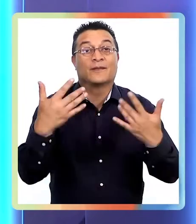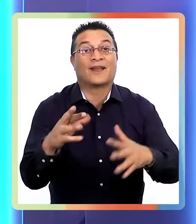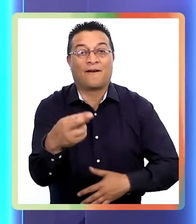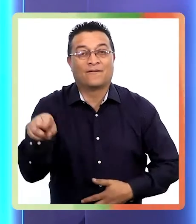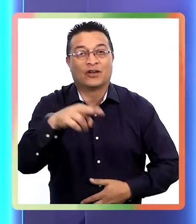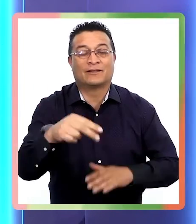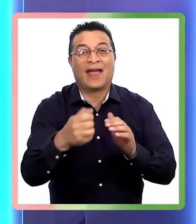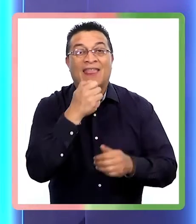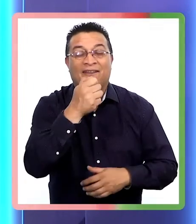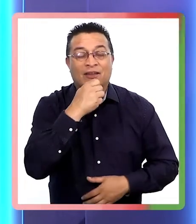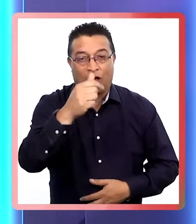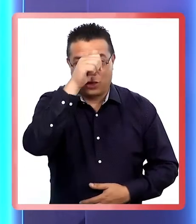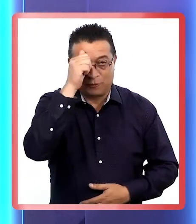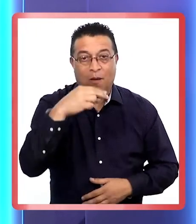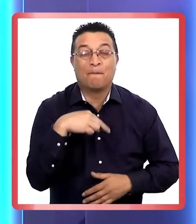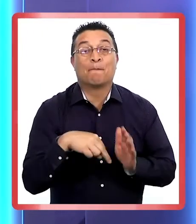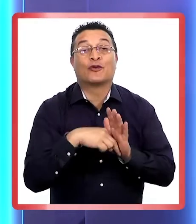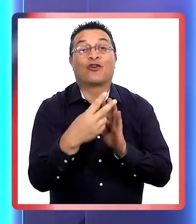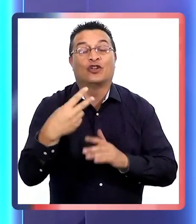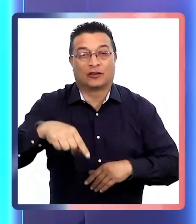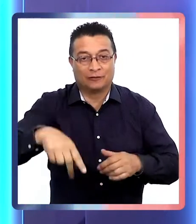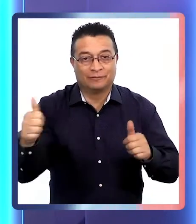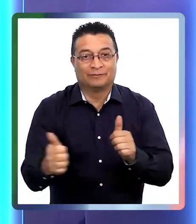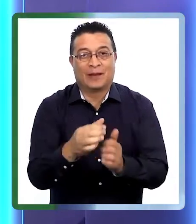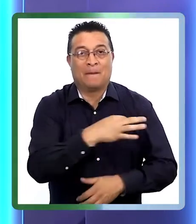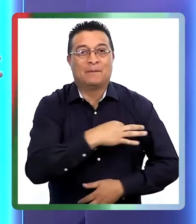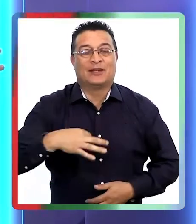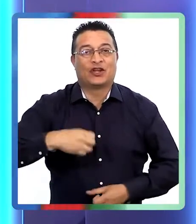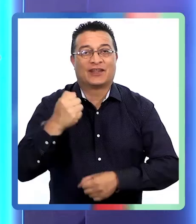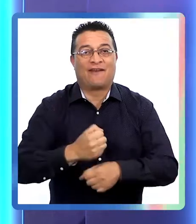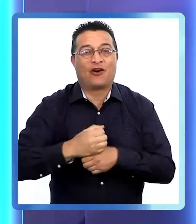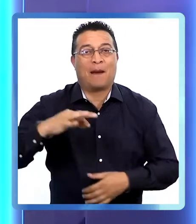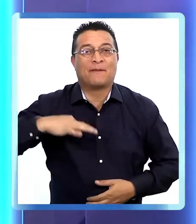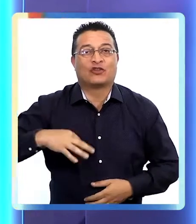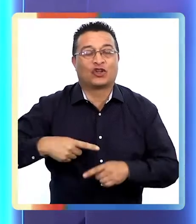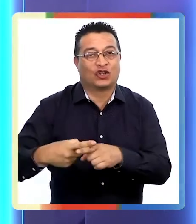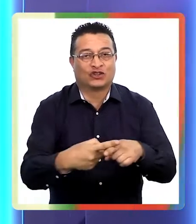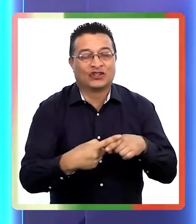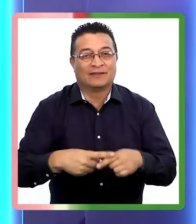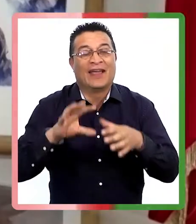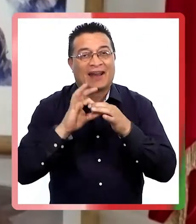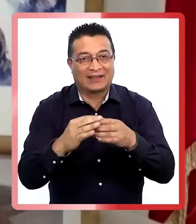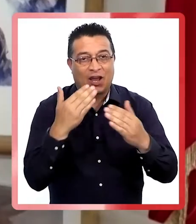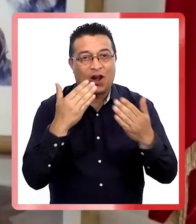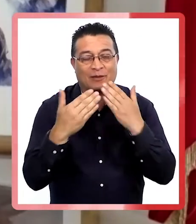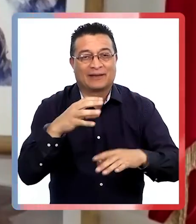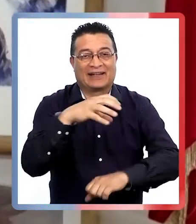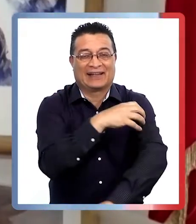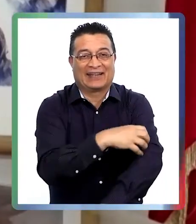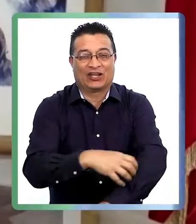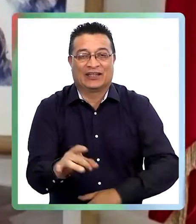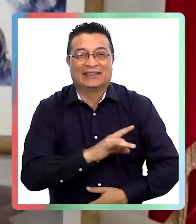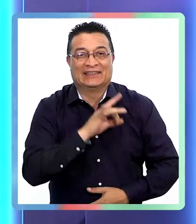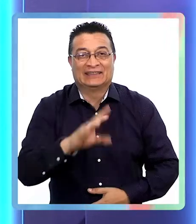Ya estamos de regreso con la entrevista del domingo de Portavoz Noticias. Hoy nos acompaña el ministro de Trabajo y Previsión Social. Le damos las gracias a Patricio Melero por conversar con las